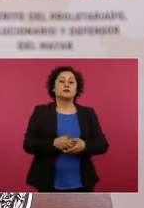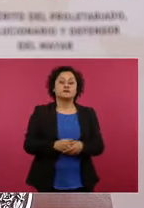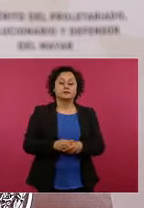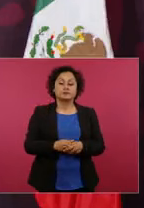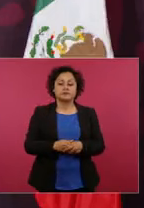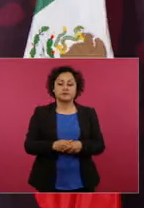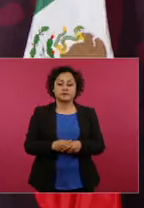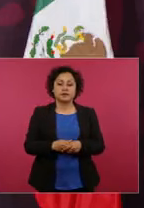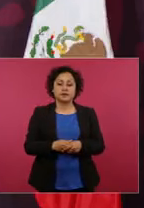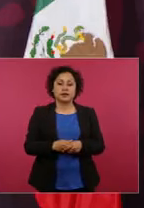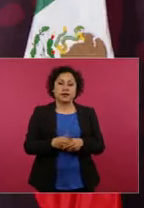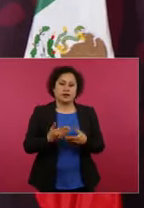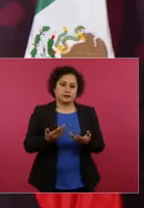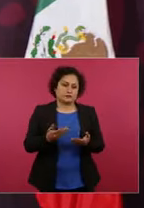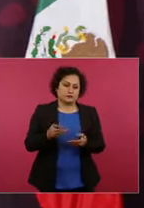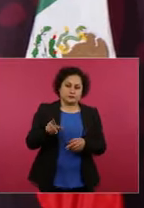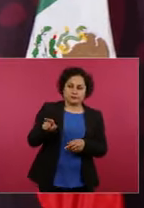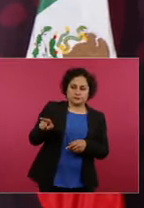es ladrón